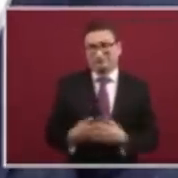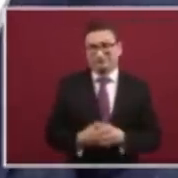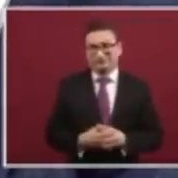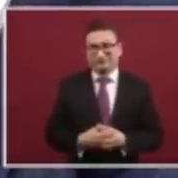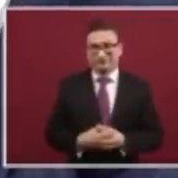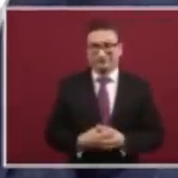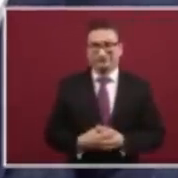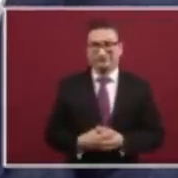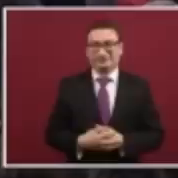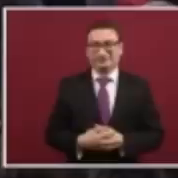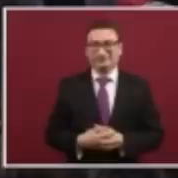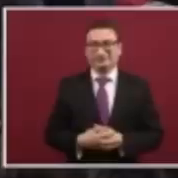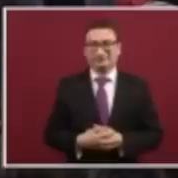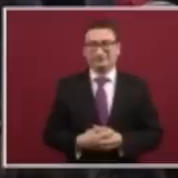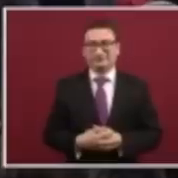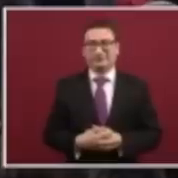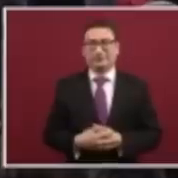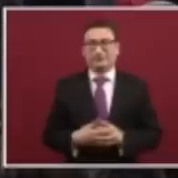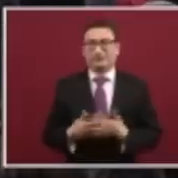Entonces,